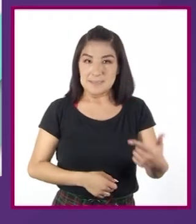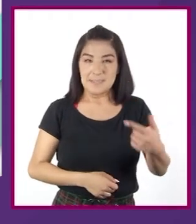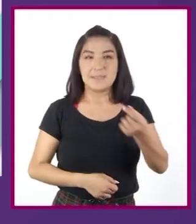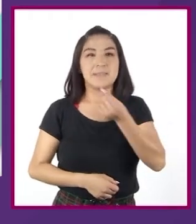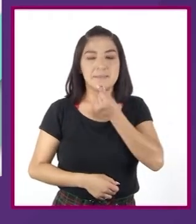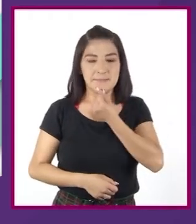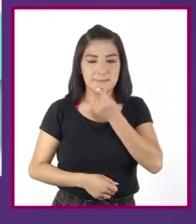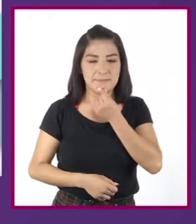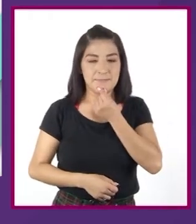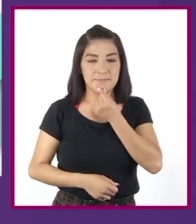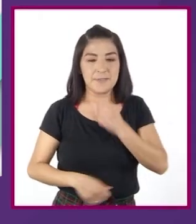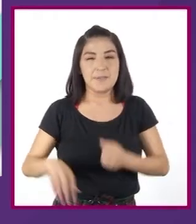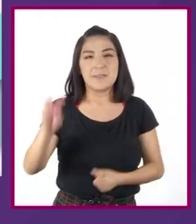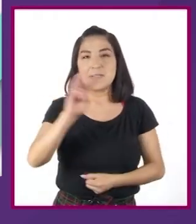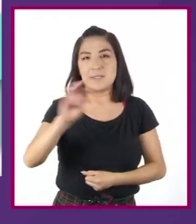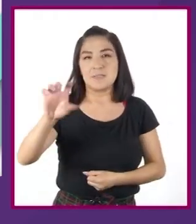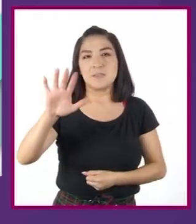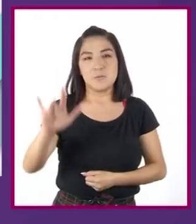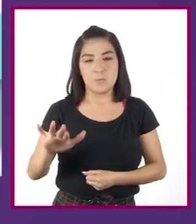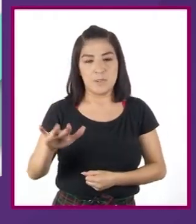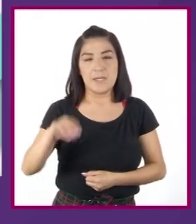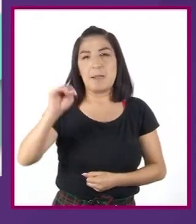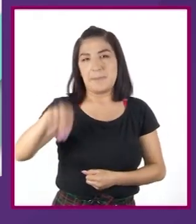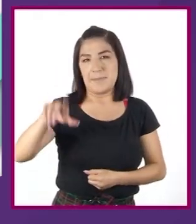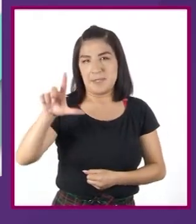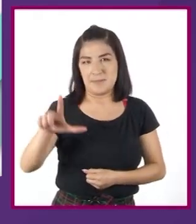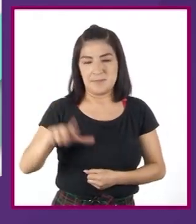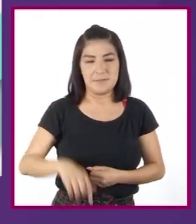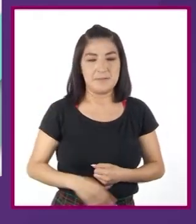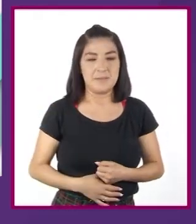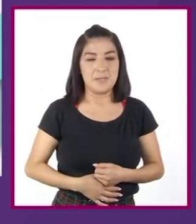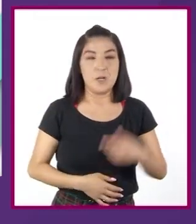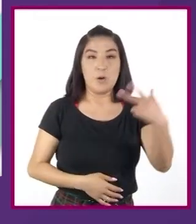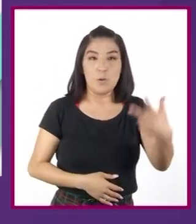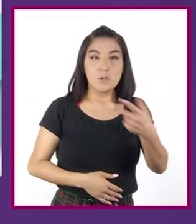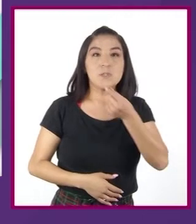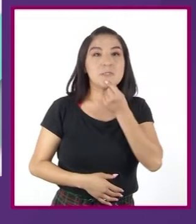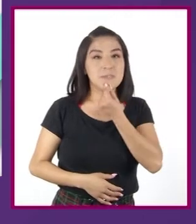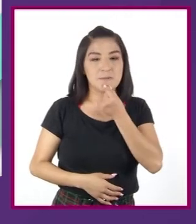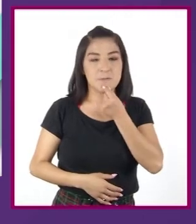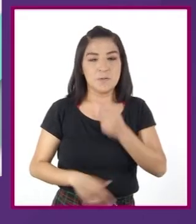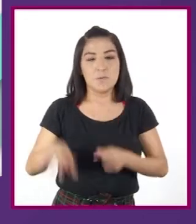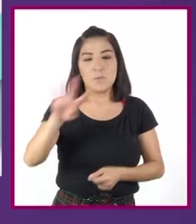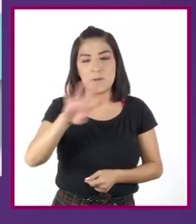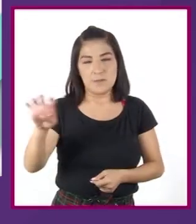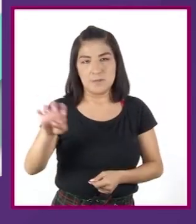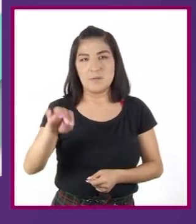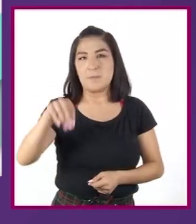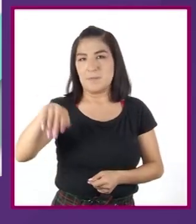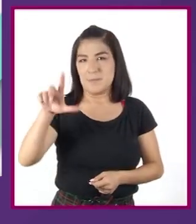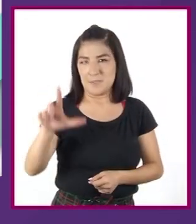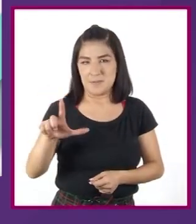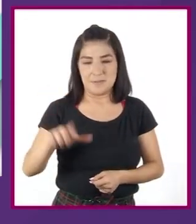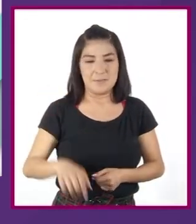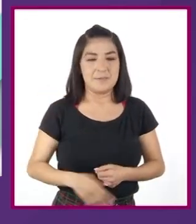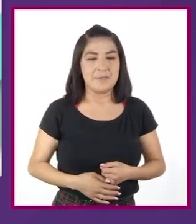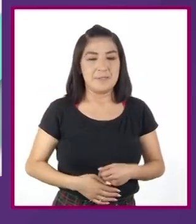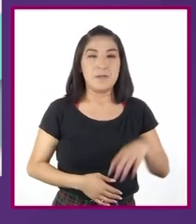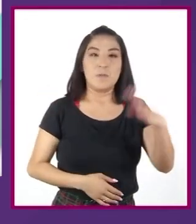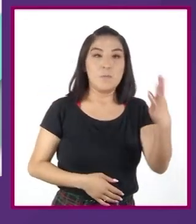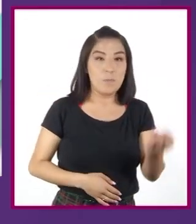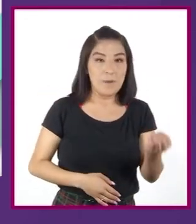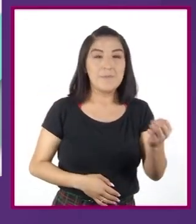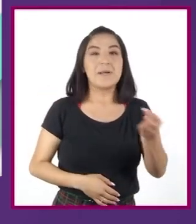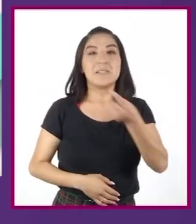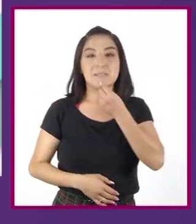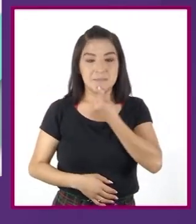segundos serán 350 mililitros. 8 segundos serán 400 mililitros. 9